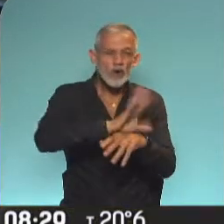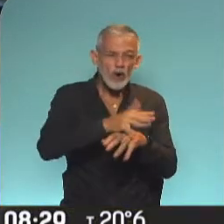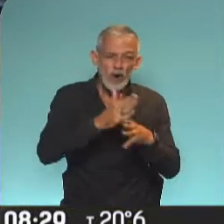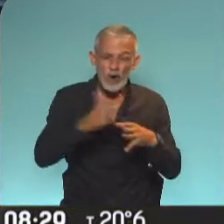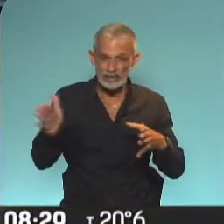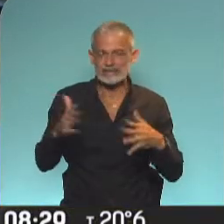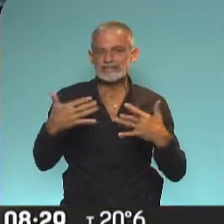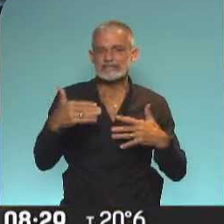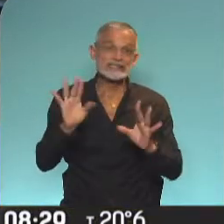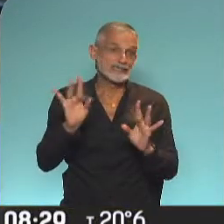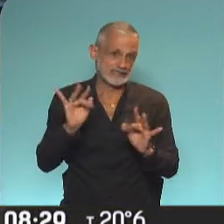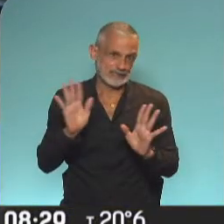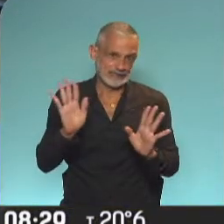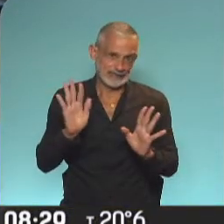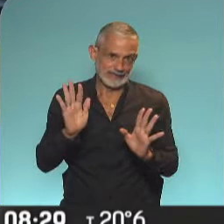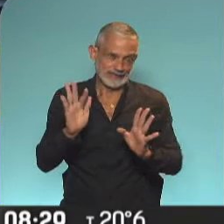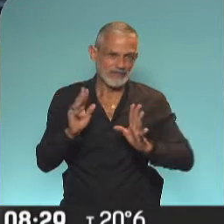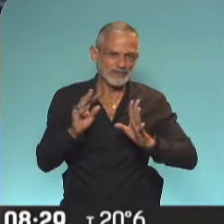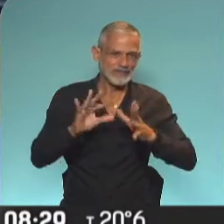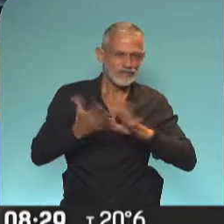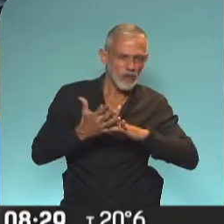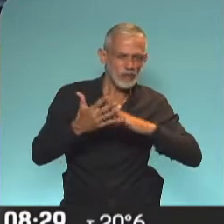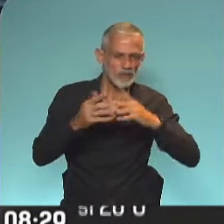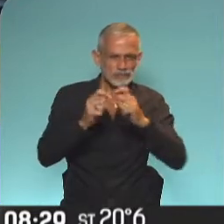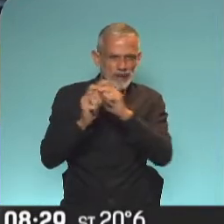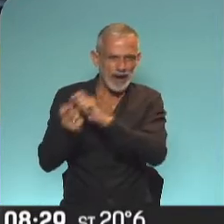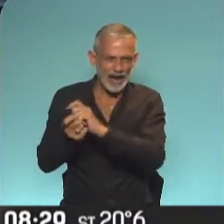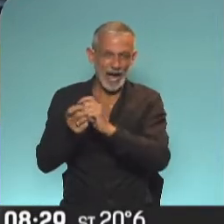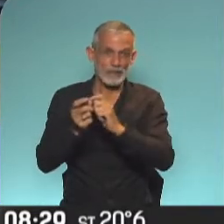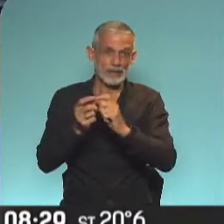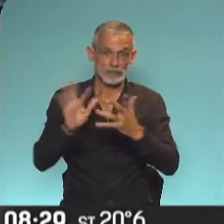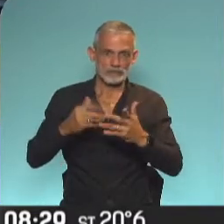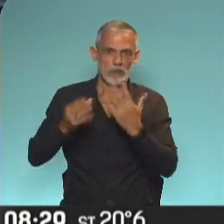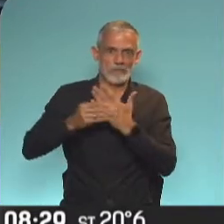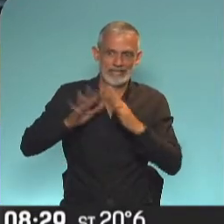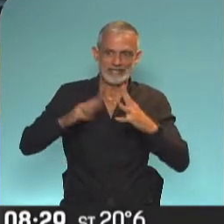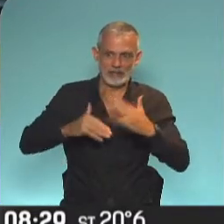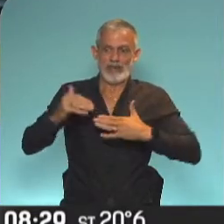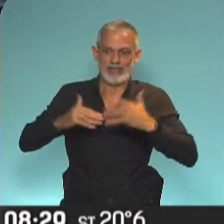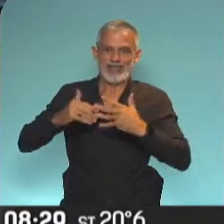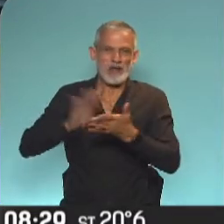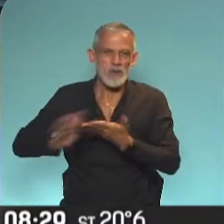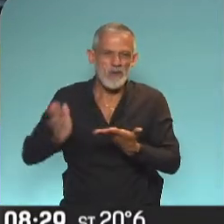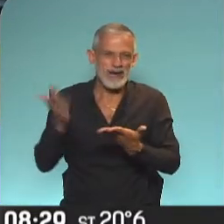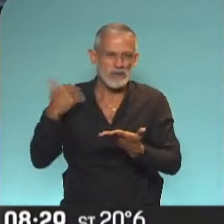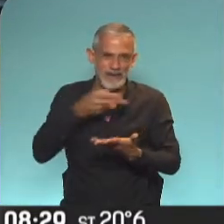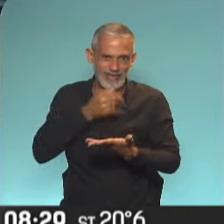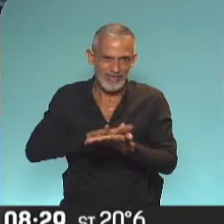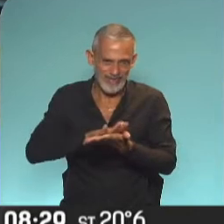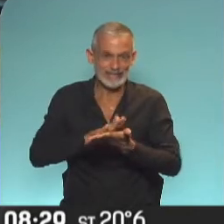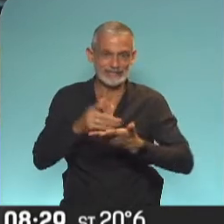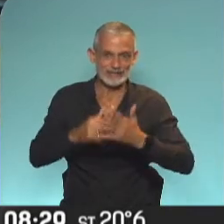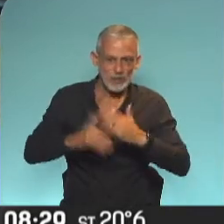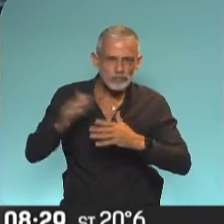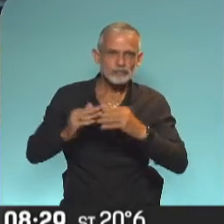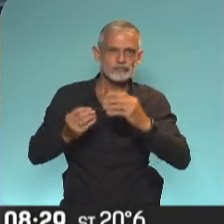tuvimos que, poner todos los mecanismos y además en el proceso de construcción de un nuevo ministerio. O sea que también con la dificultad de la